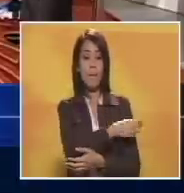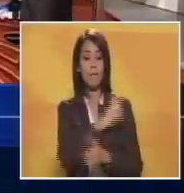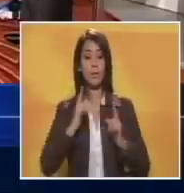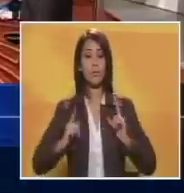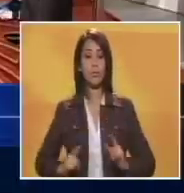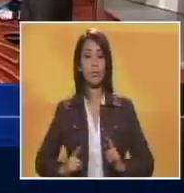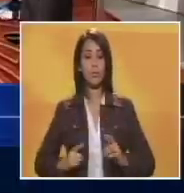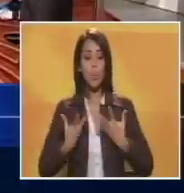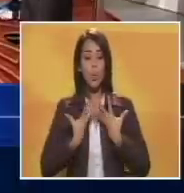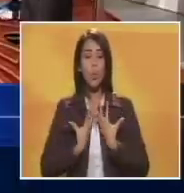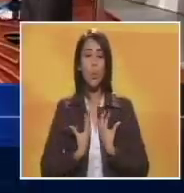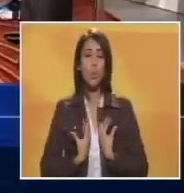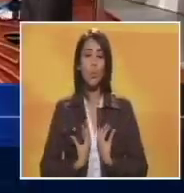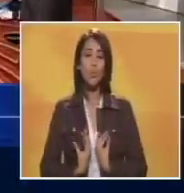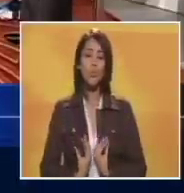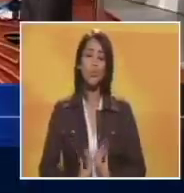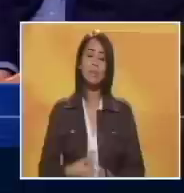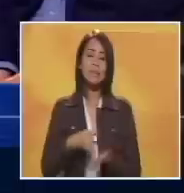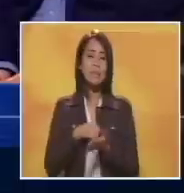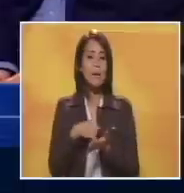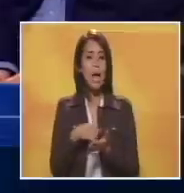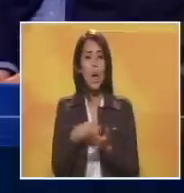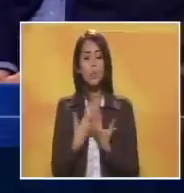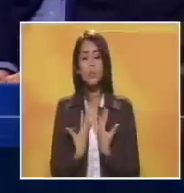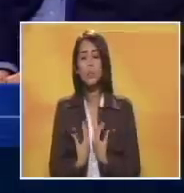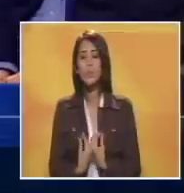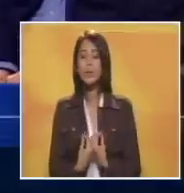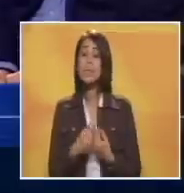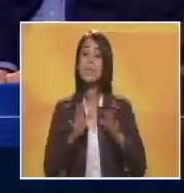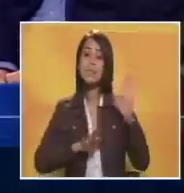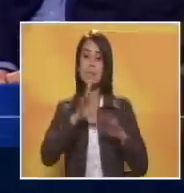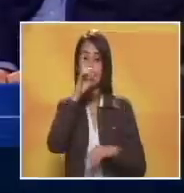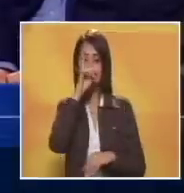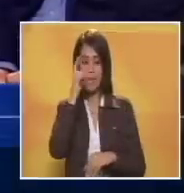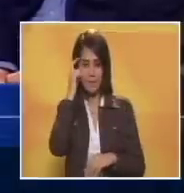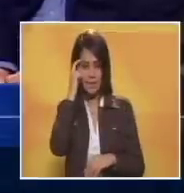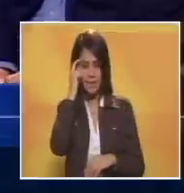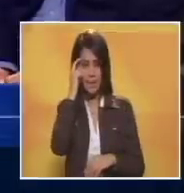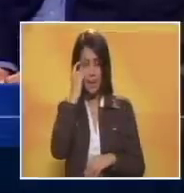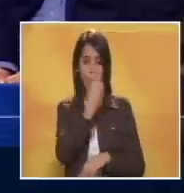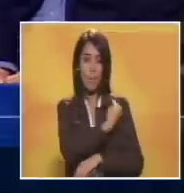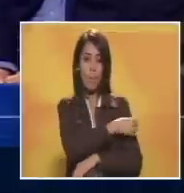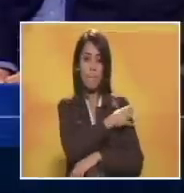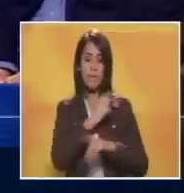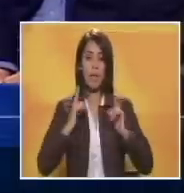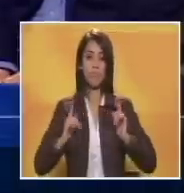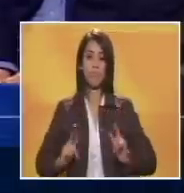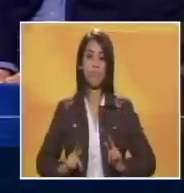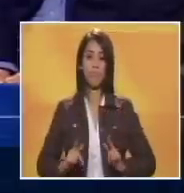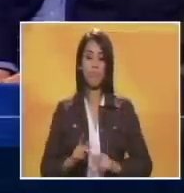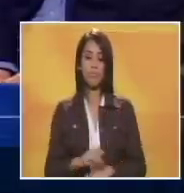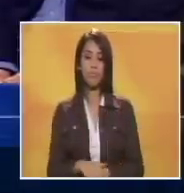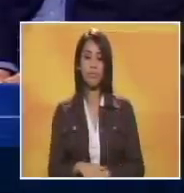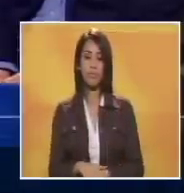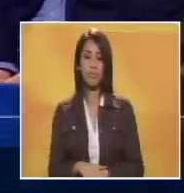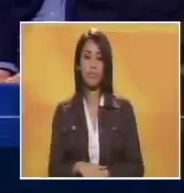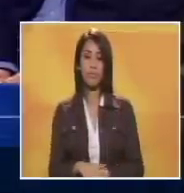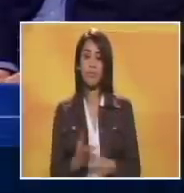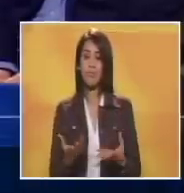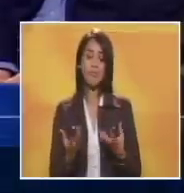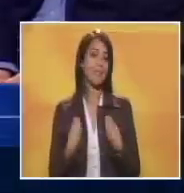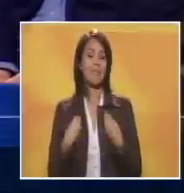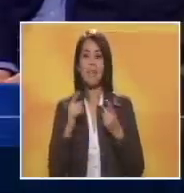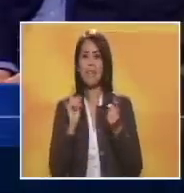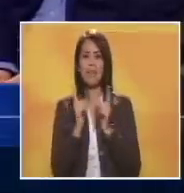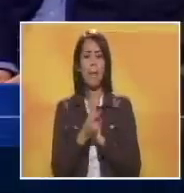hemoglobina de 4 y estuvo 15 días hospitalizada. y te cambia la vida